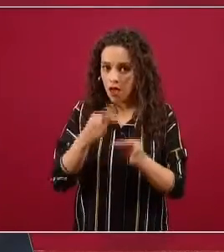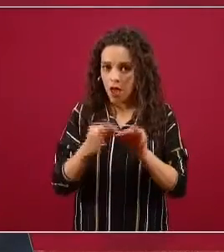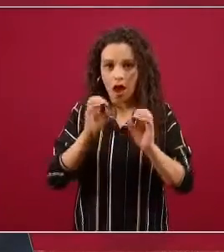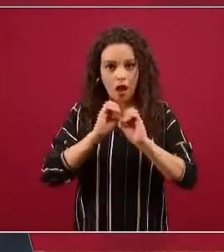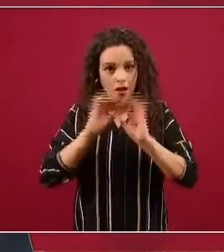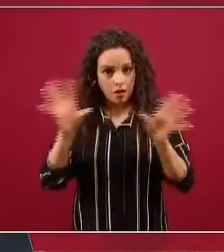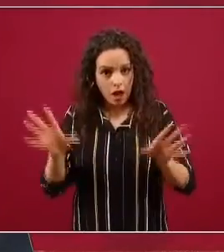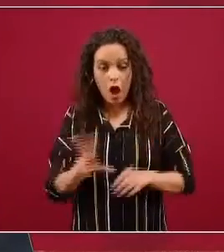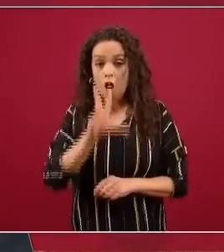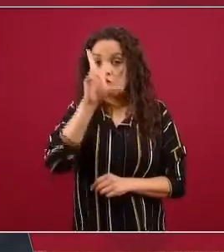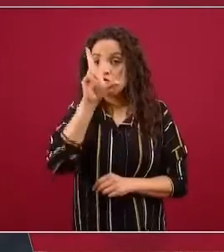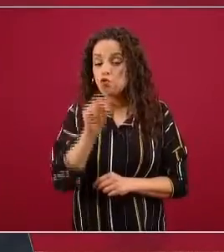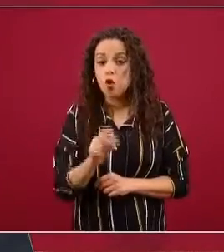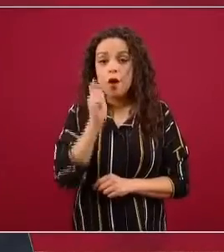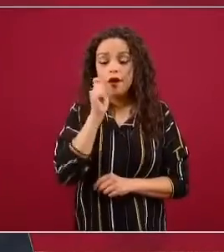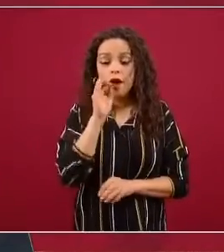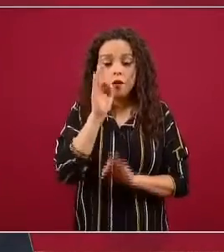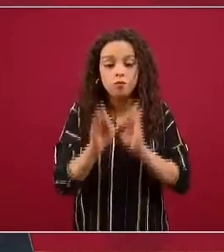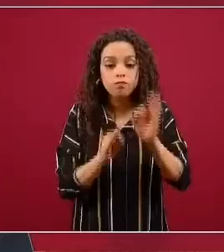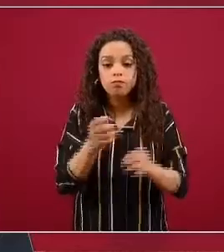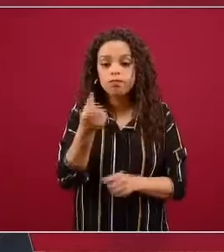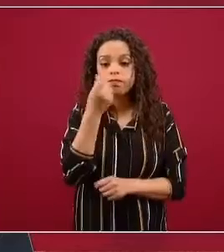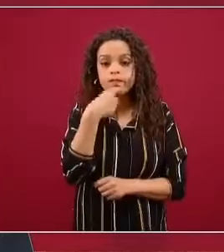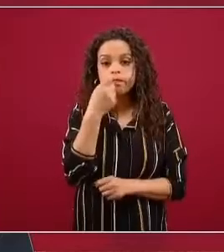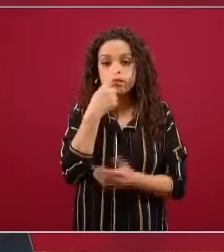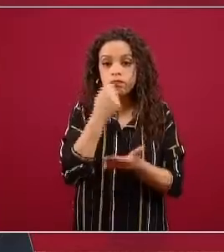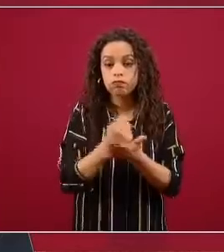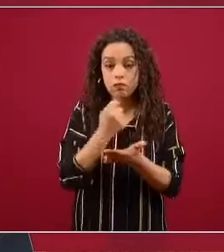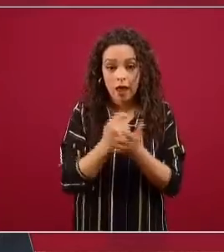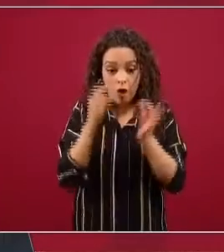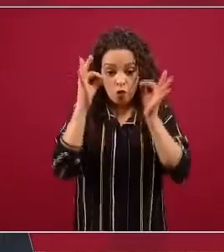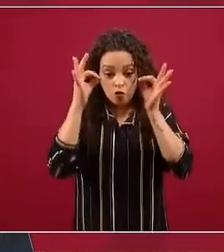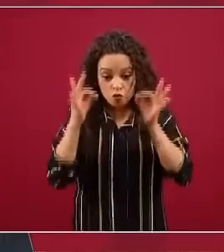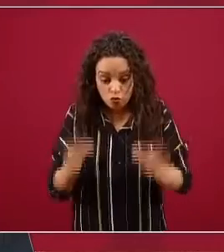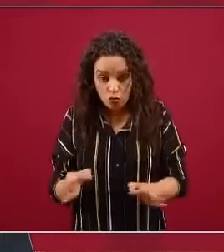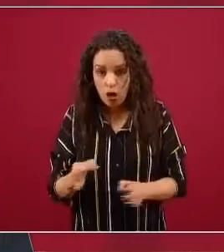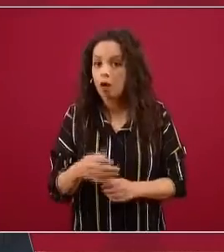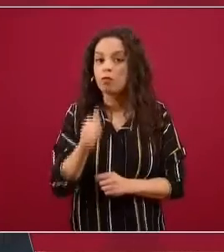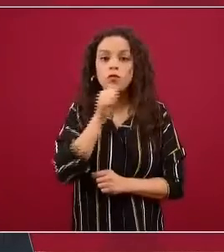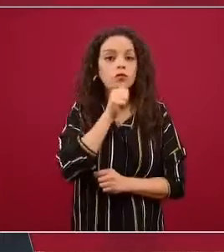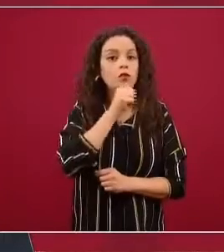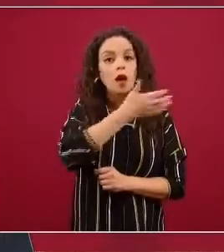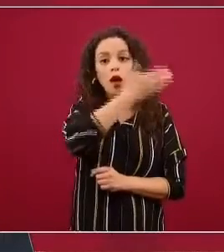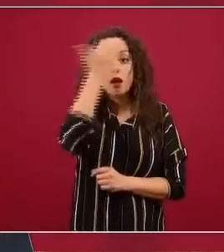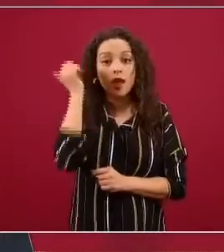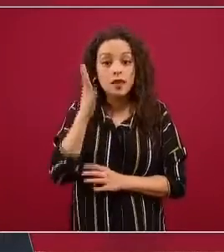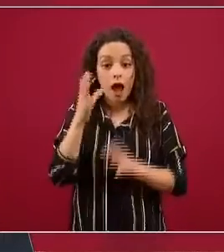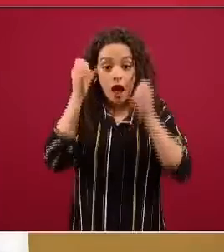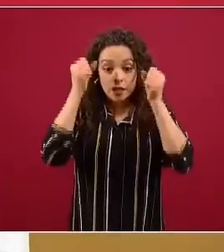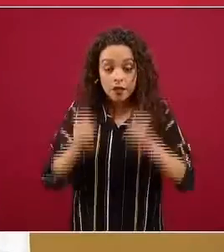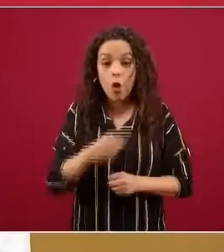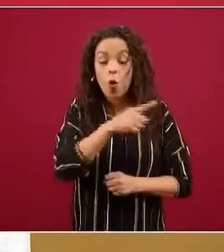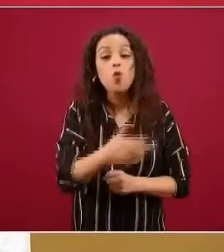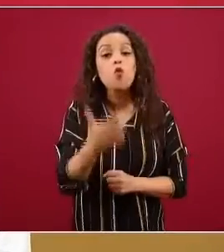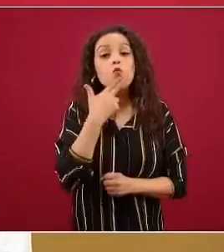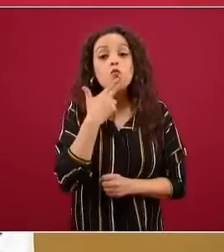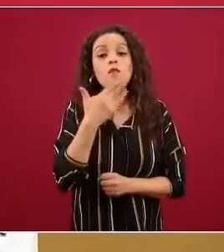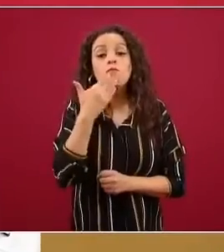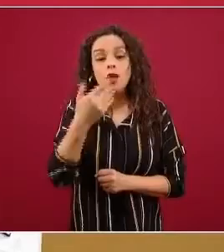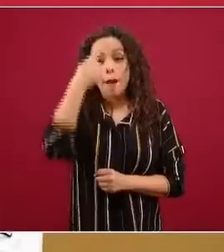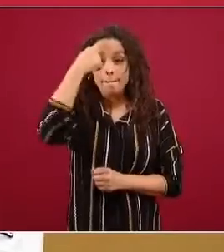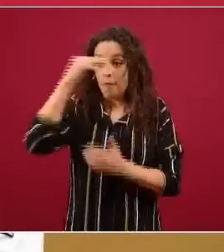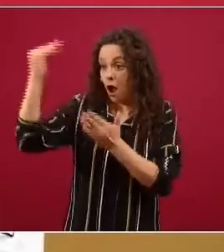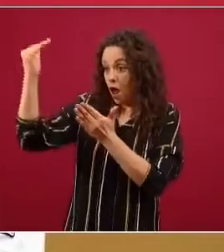hay medicamentos específicos que hayan demostrado ser suficientemente útiles para disminuir la intensidad de